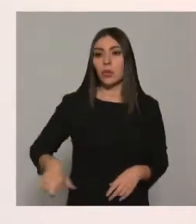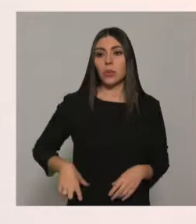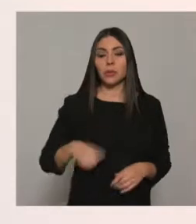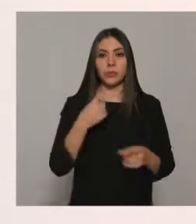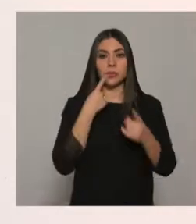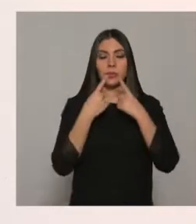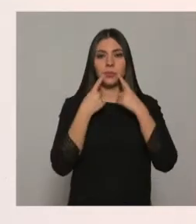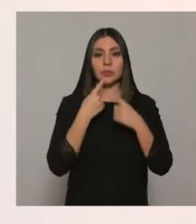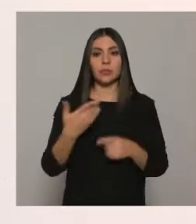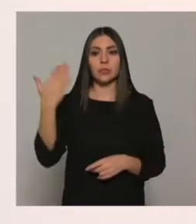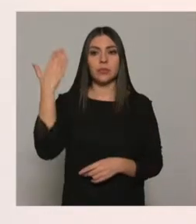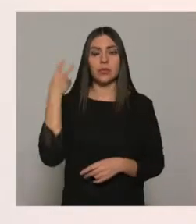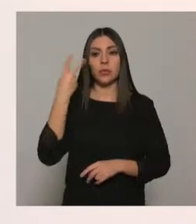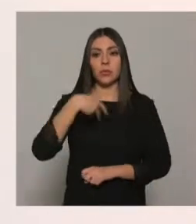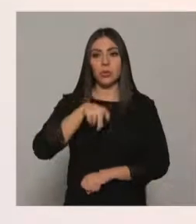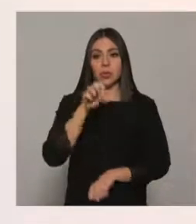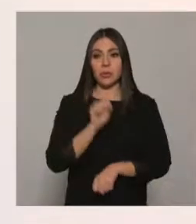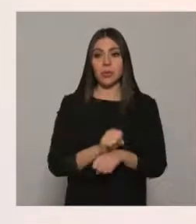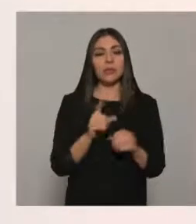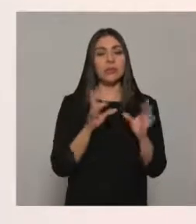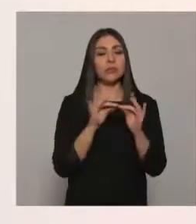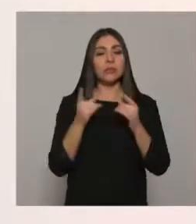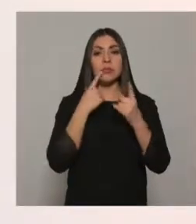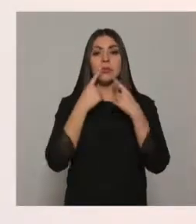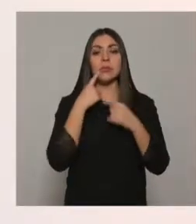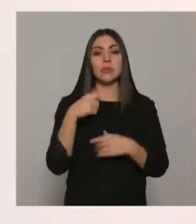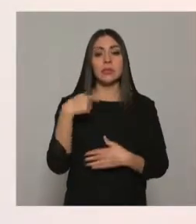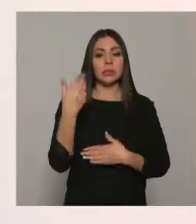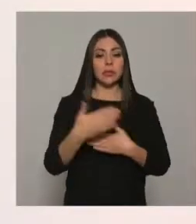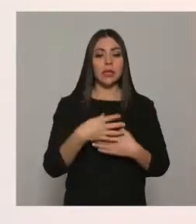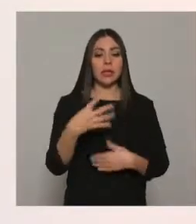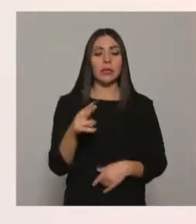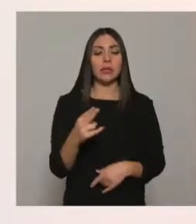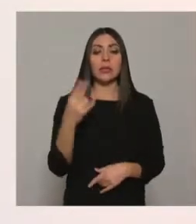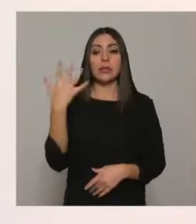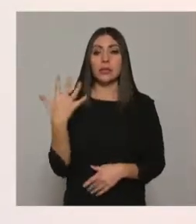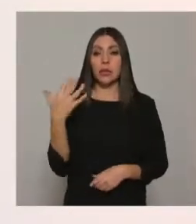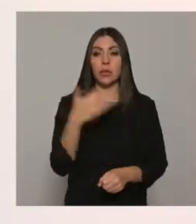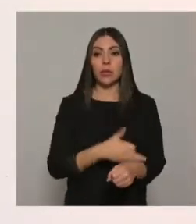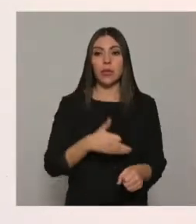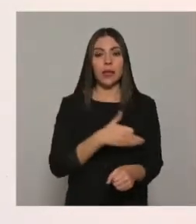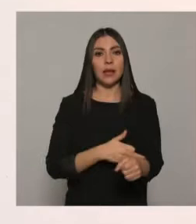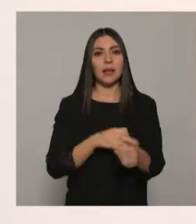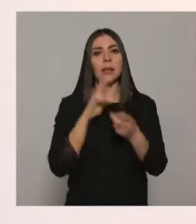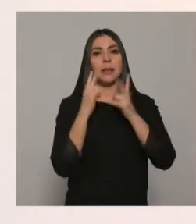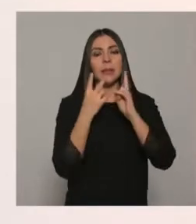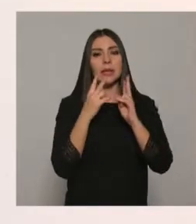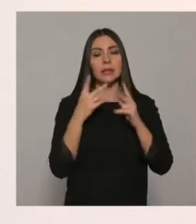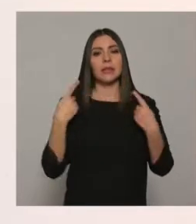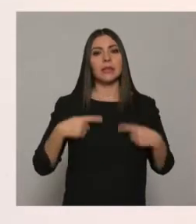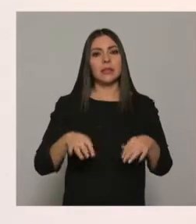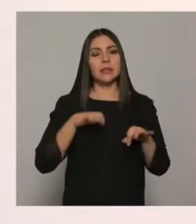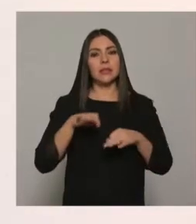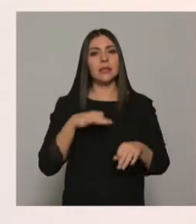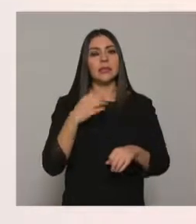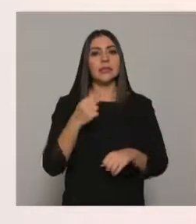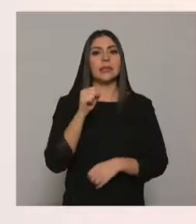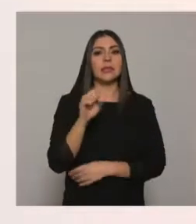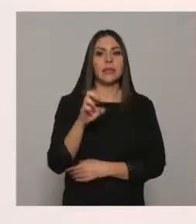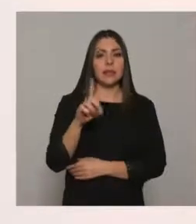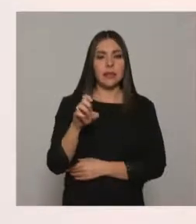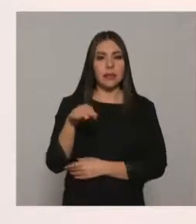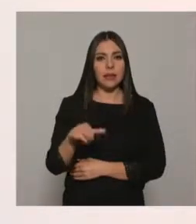2 semanas concretaron en que este 14 de noviembre a las 5 de la tarde vecinos y funcionarios de la Secretaría del Medio Ambiente, de la Secretaría